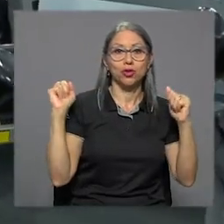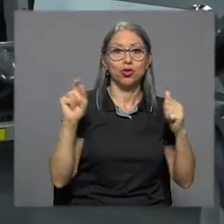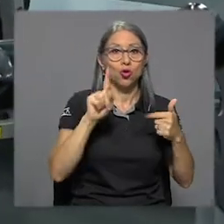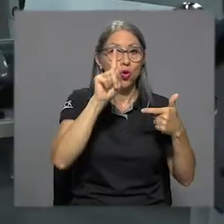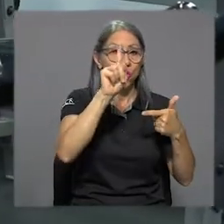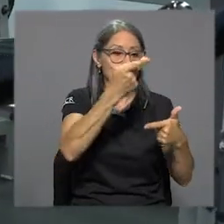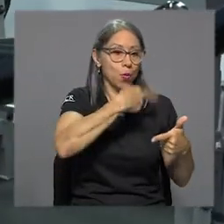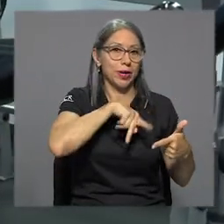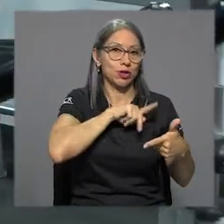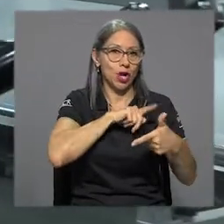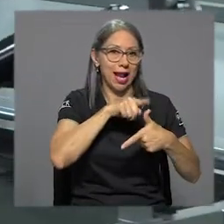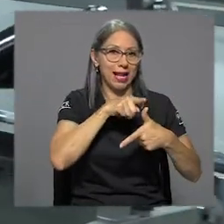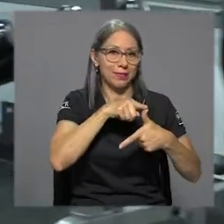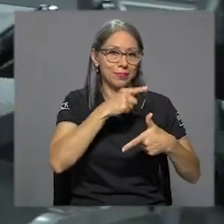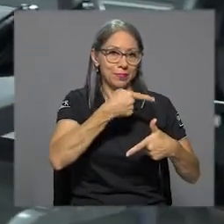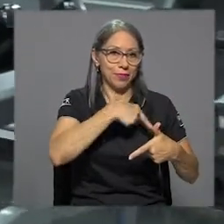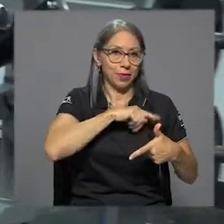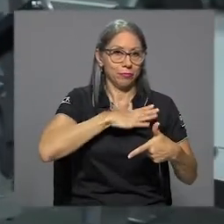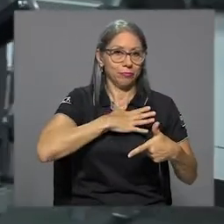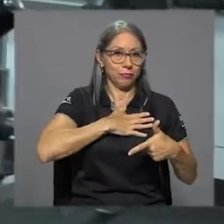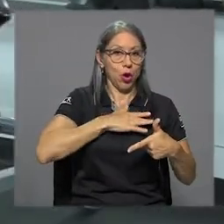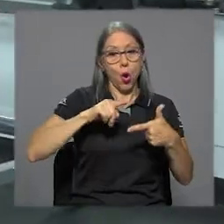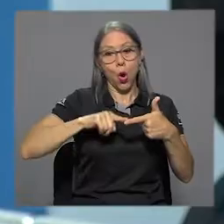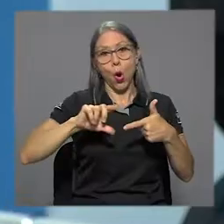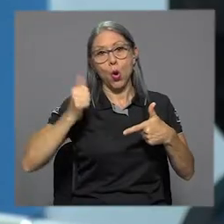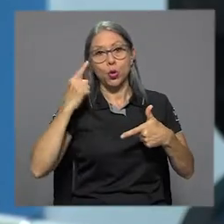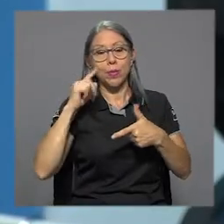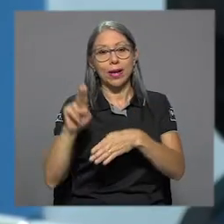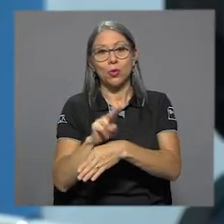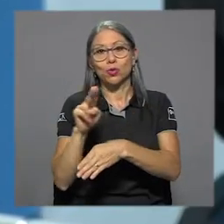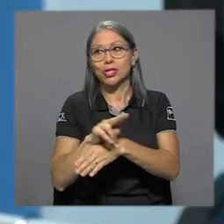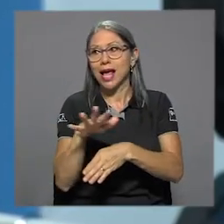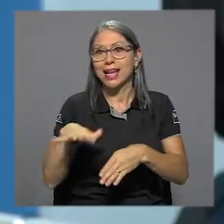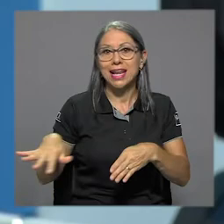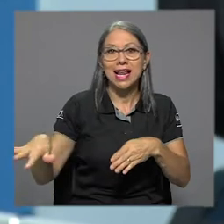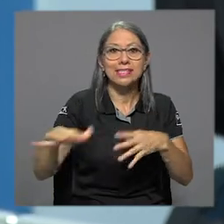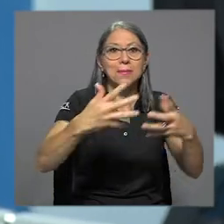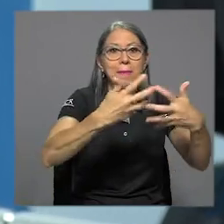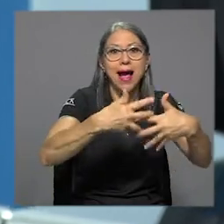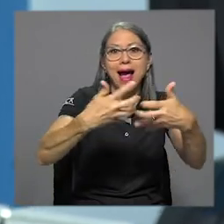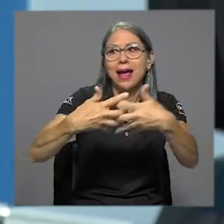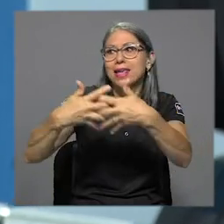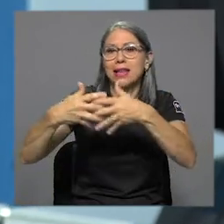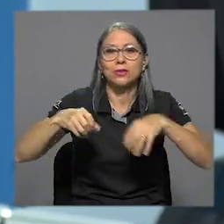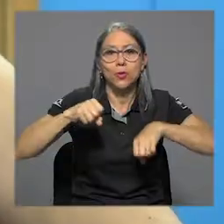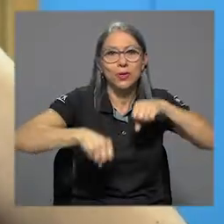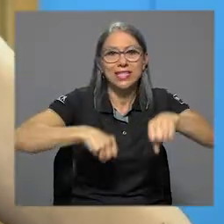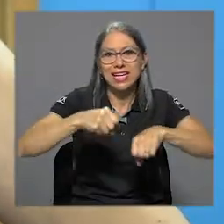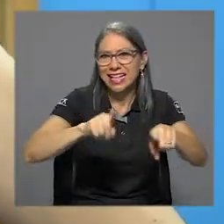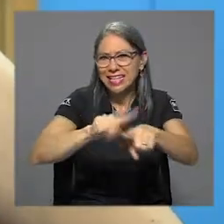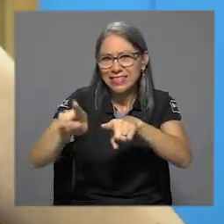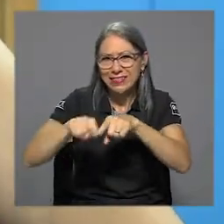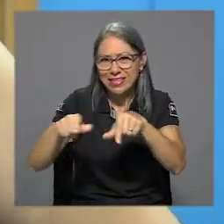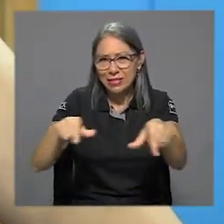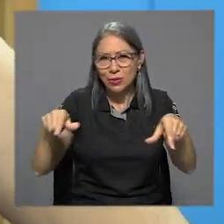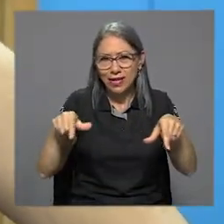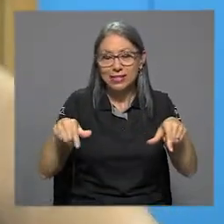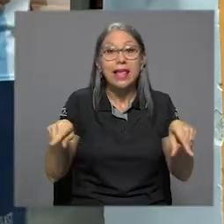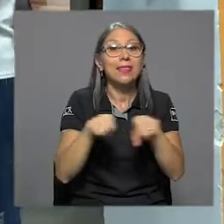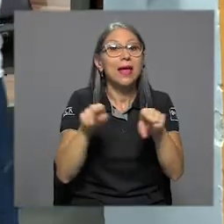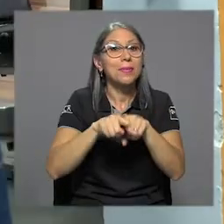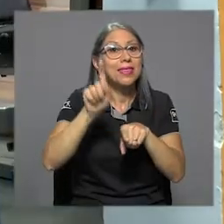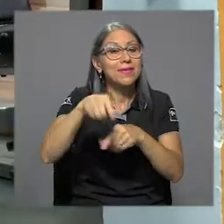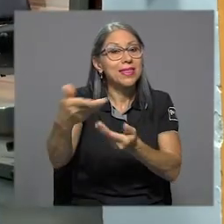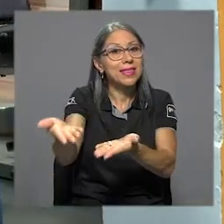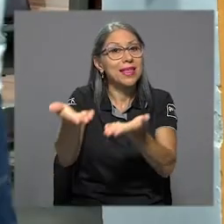tanto uno para personal como otro para usar en las máquinas o bicicletas o donde, en las zonas que estén, ¿verdad?